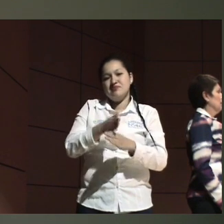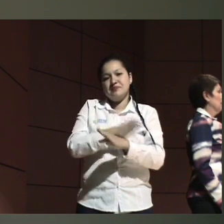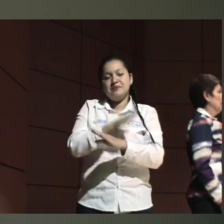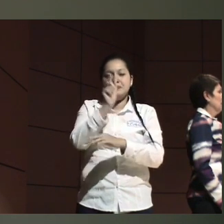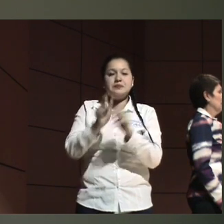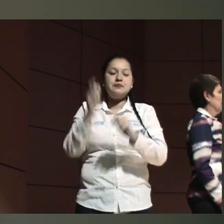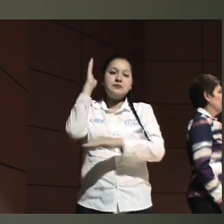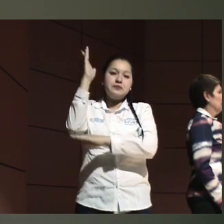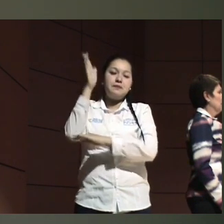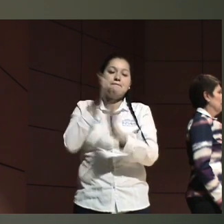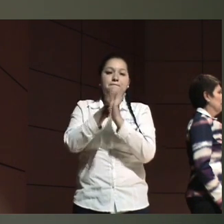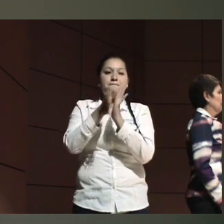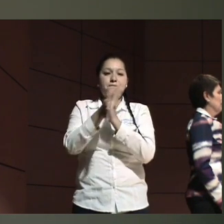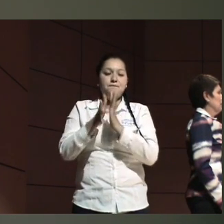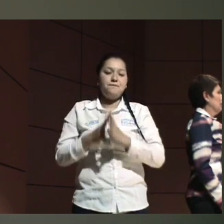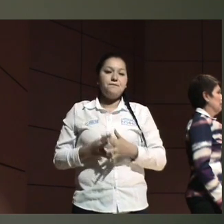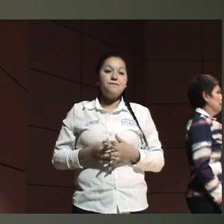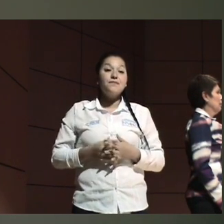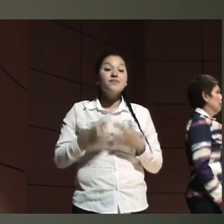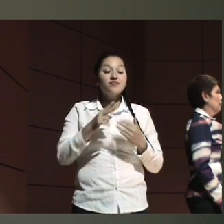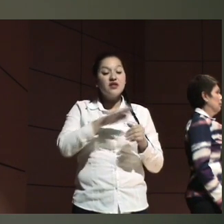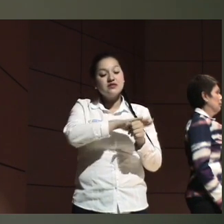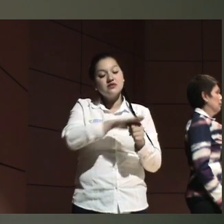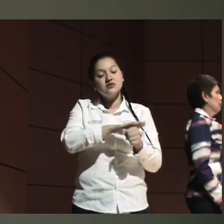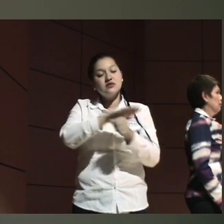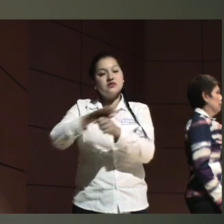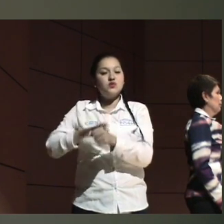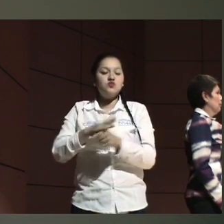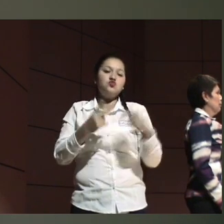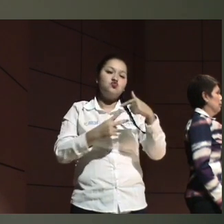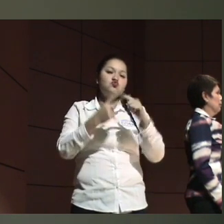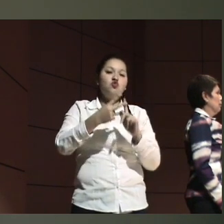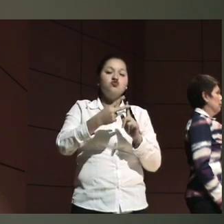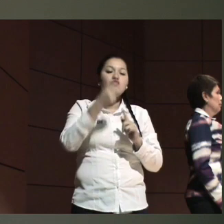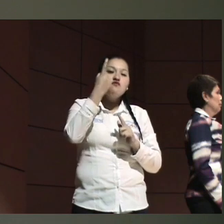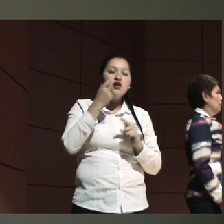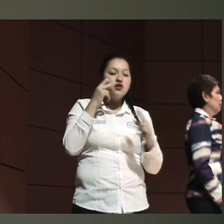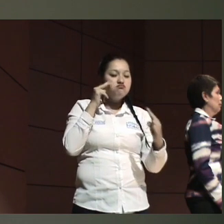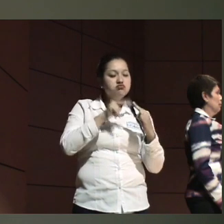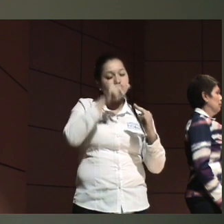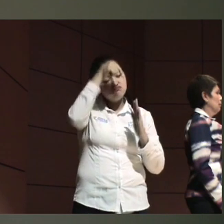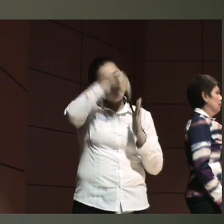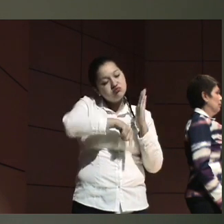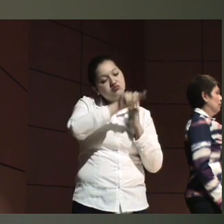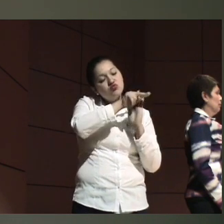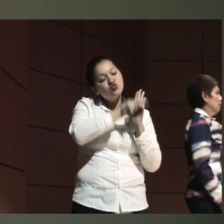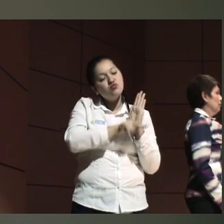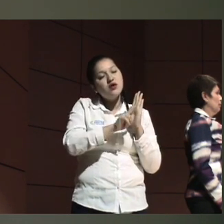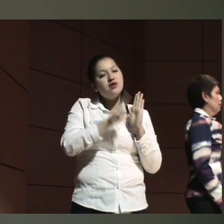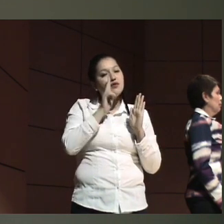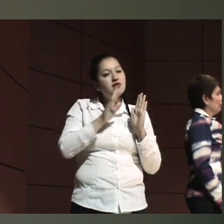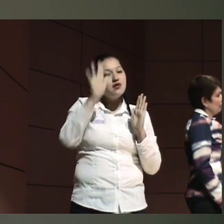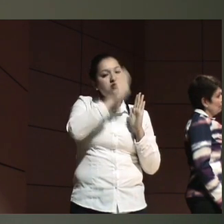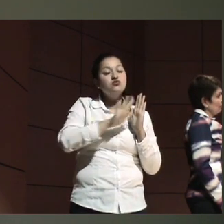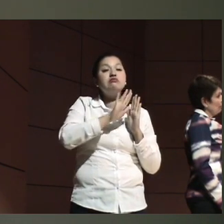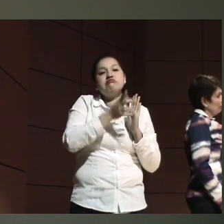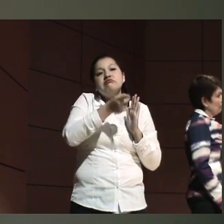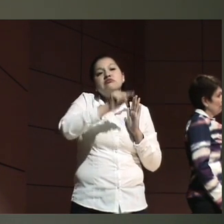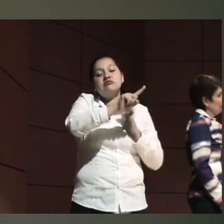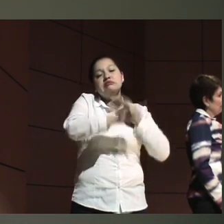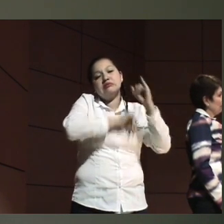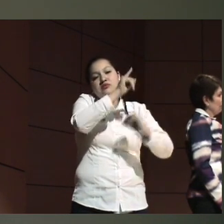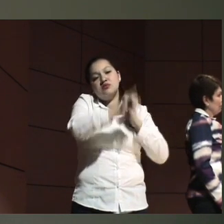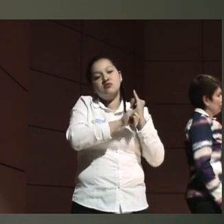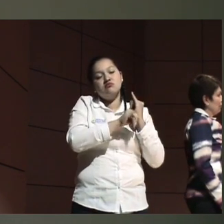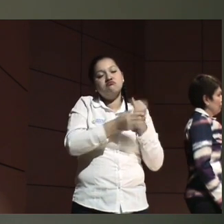derivado de esas dos situaciones entonces lo repito hay un desconocimiento de las normas tanto nacionales como internacionales y nos